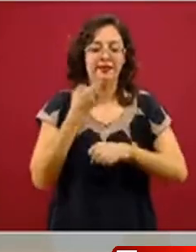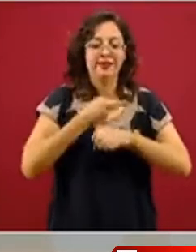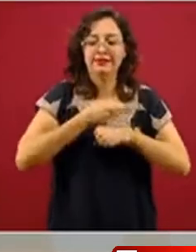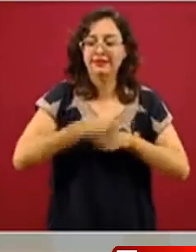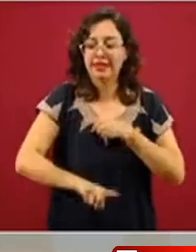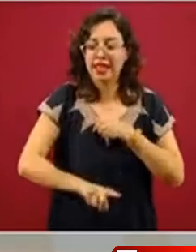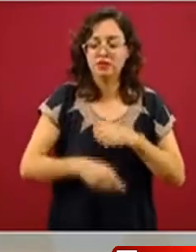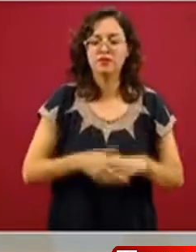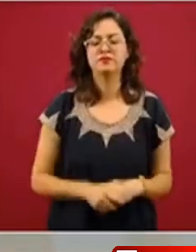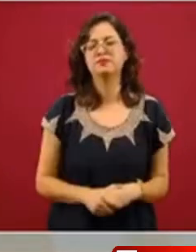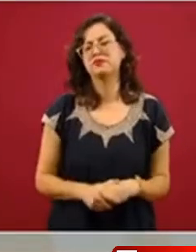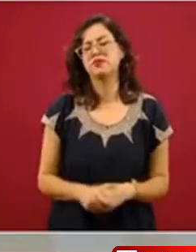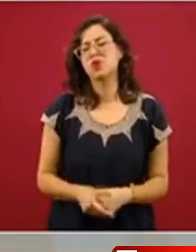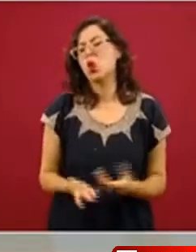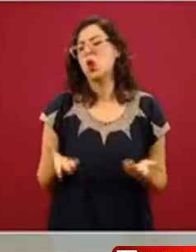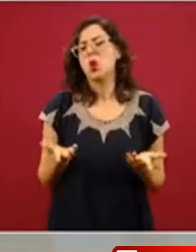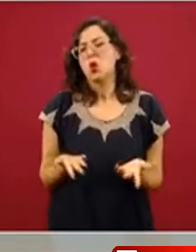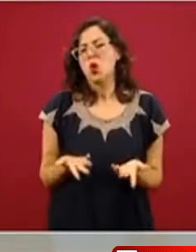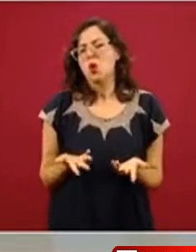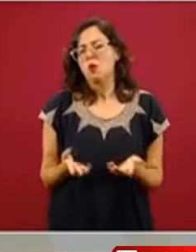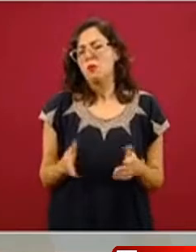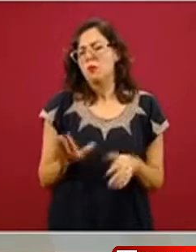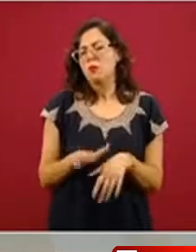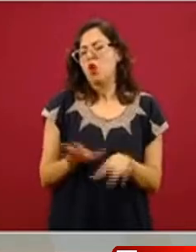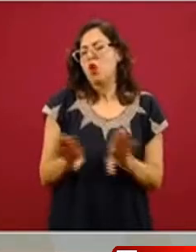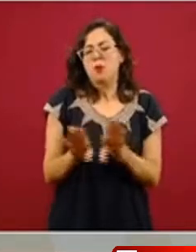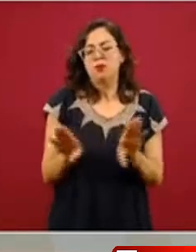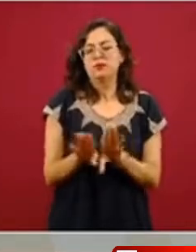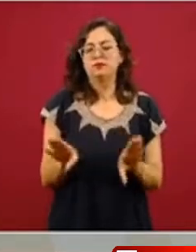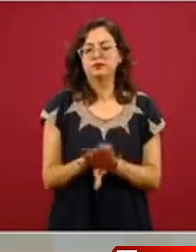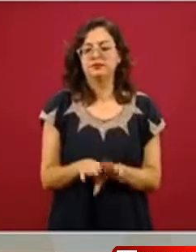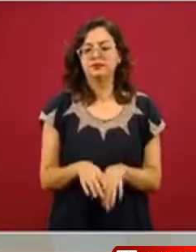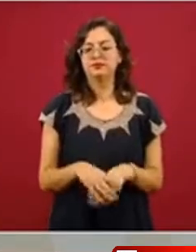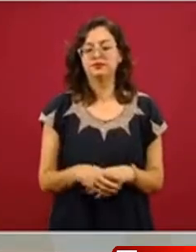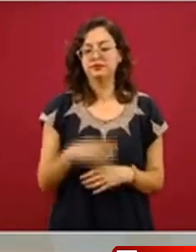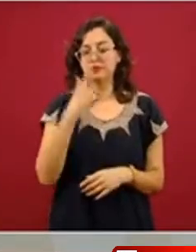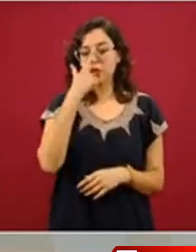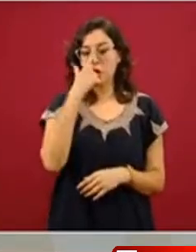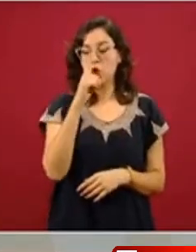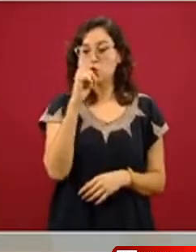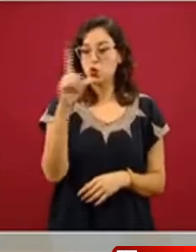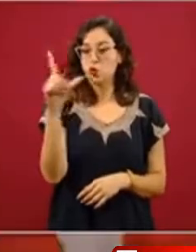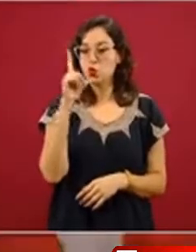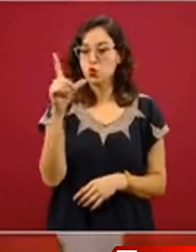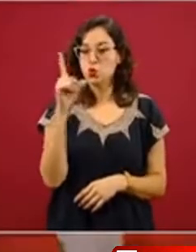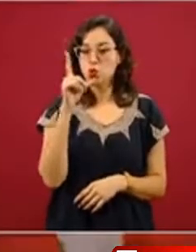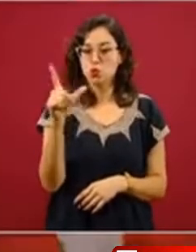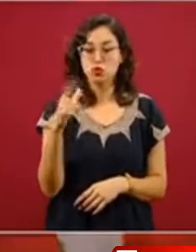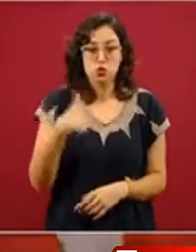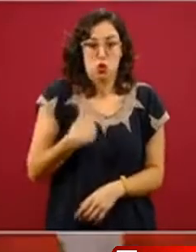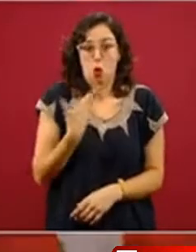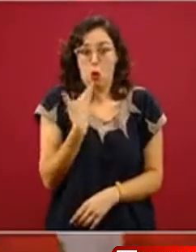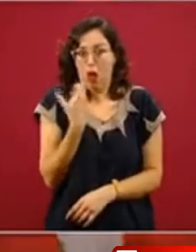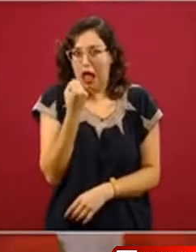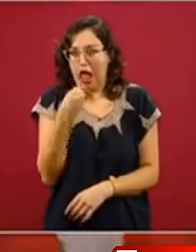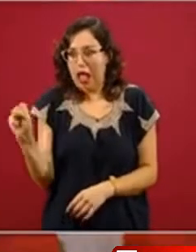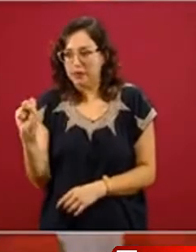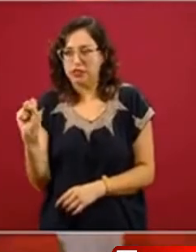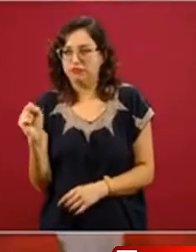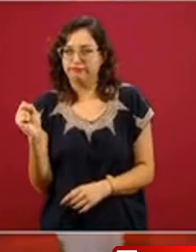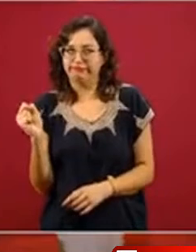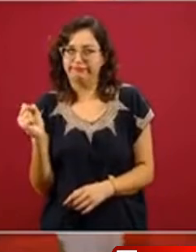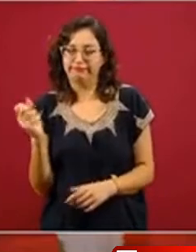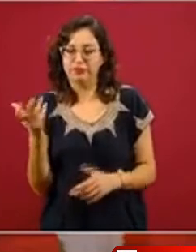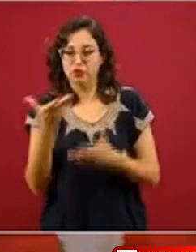¿Cómo funcionan los termómetros? Es una evaluación a través de luz. No soy un experto en esta parte